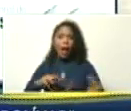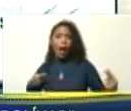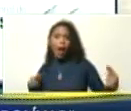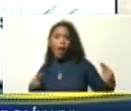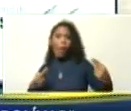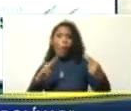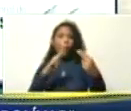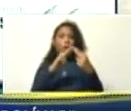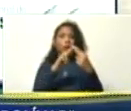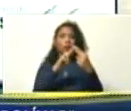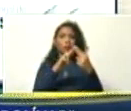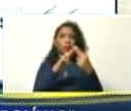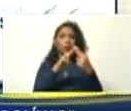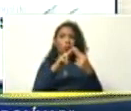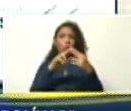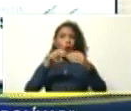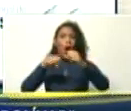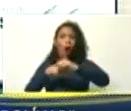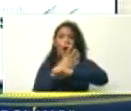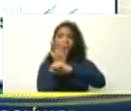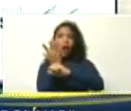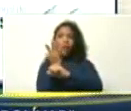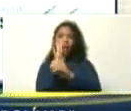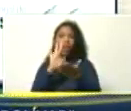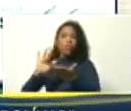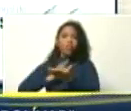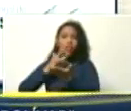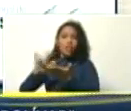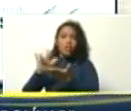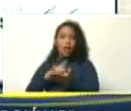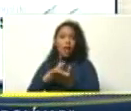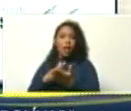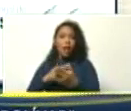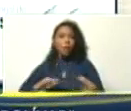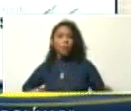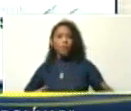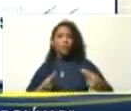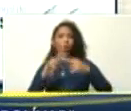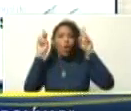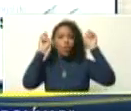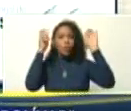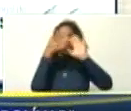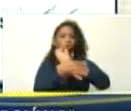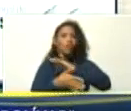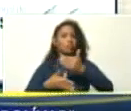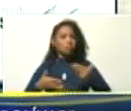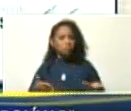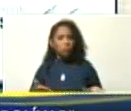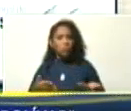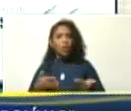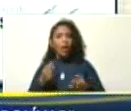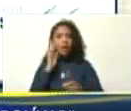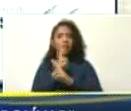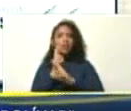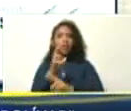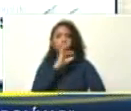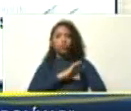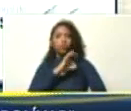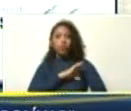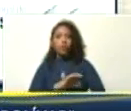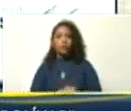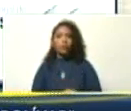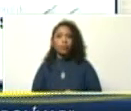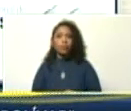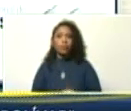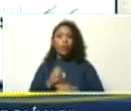encuentro ALBA Digital, entrándole al tema de las redes sociales. En